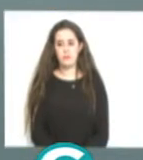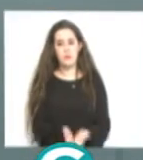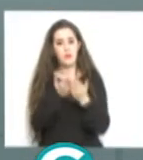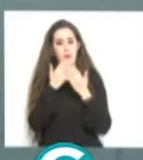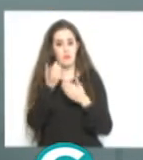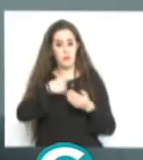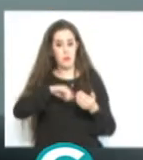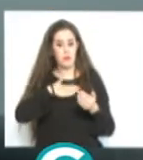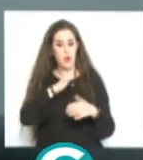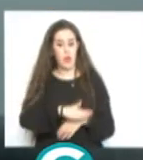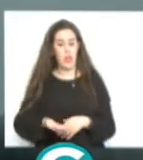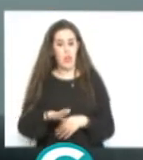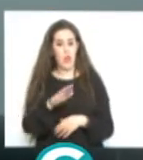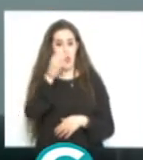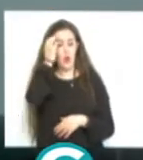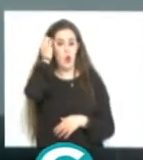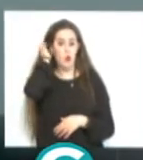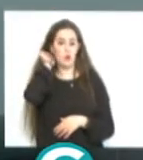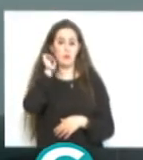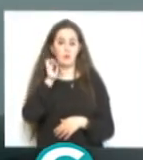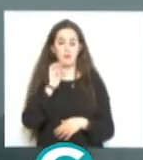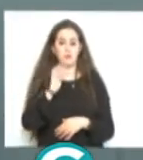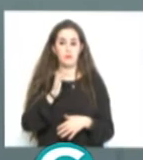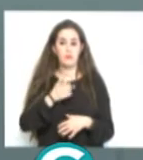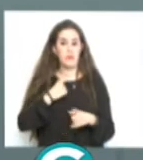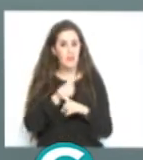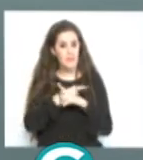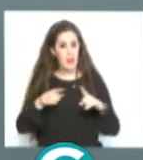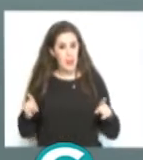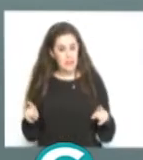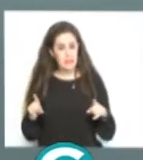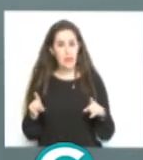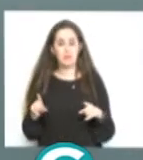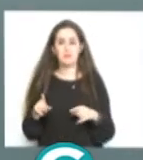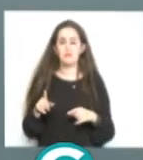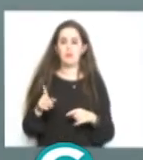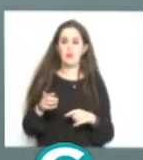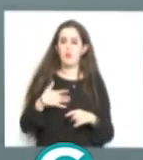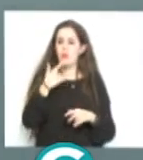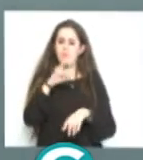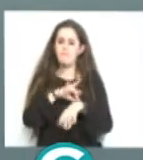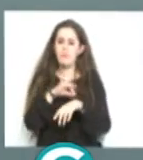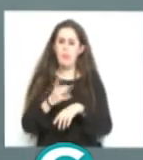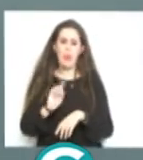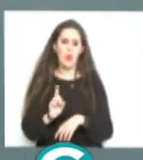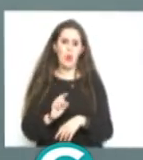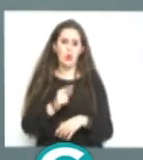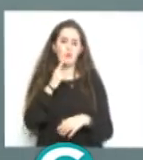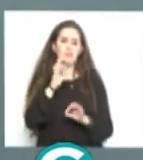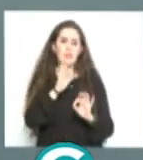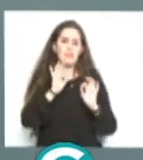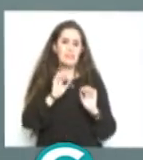Nuestros niños son niños diferentes, no se puede considerar una enfermedad como tal, es un